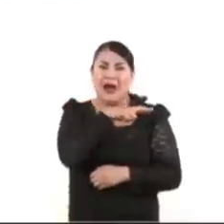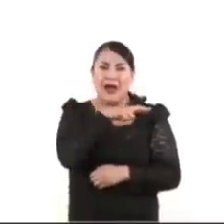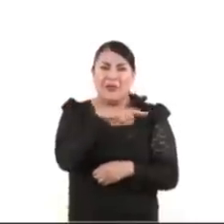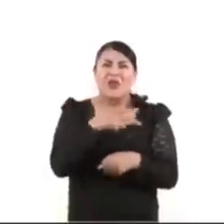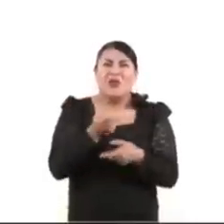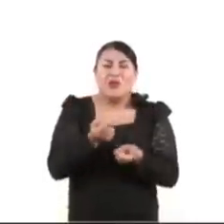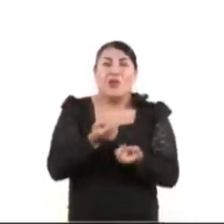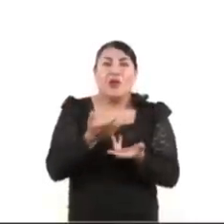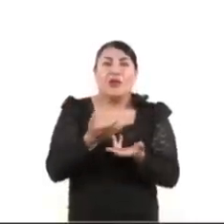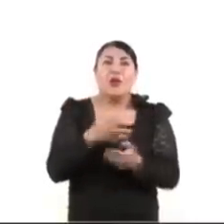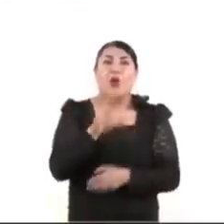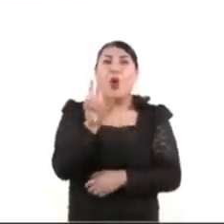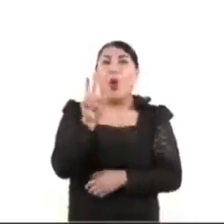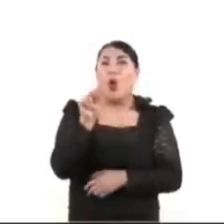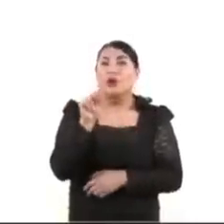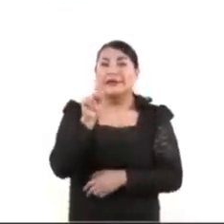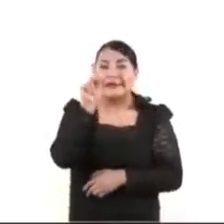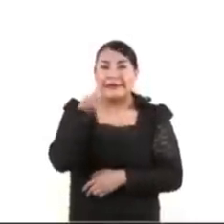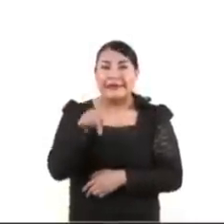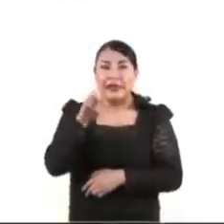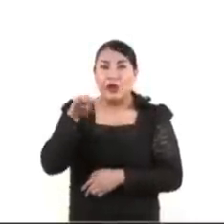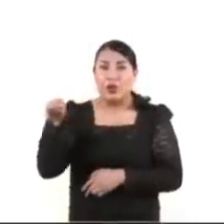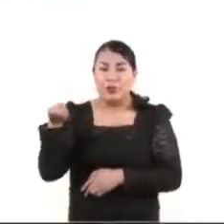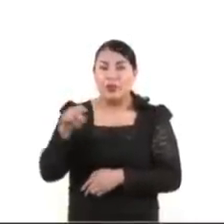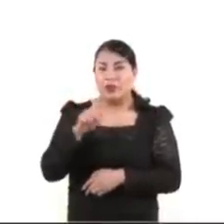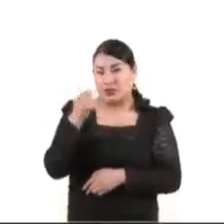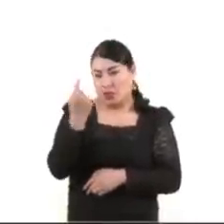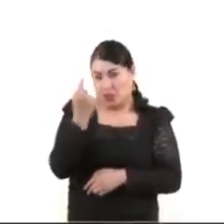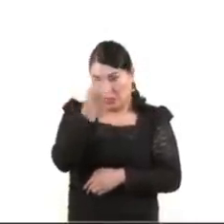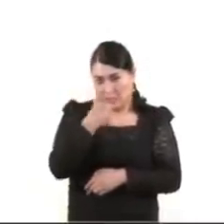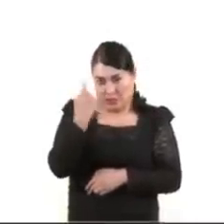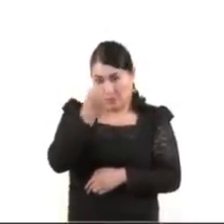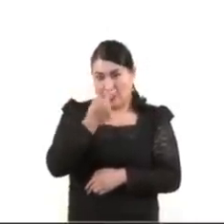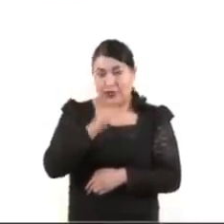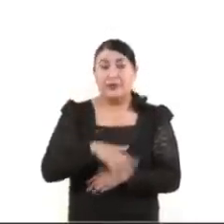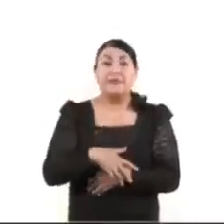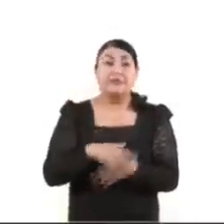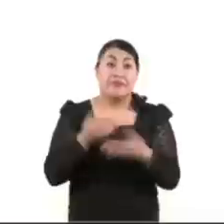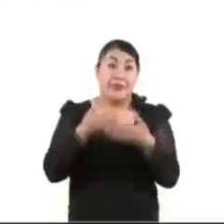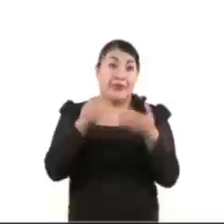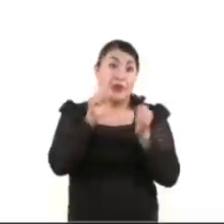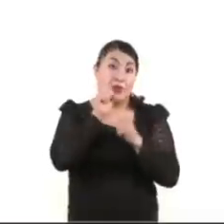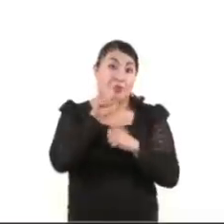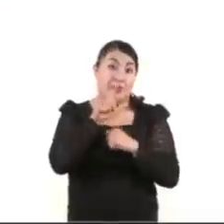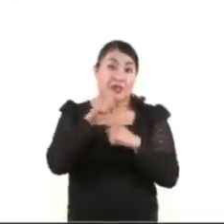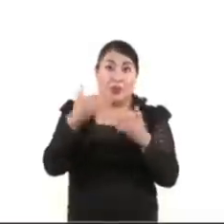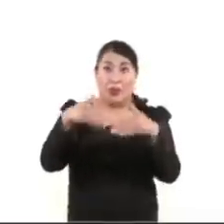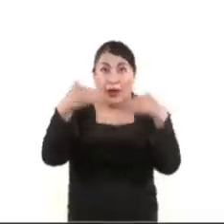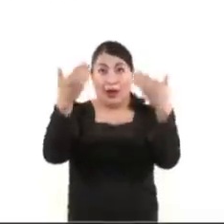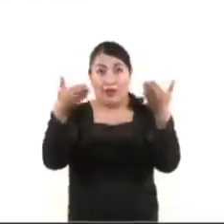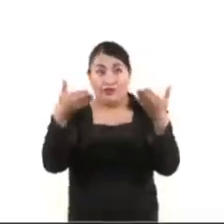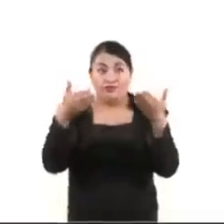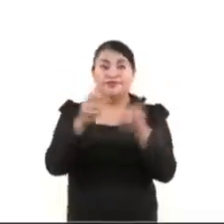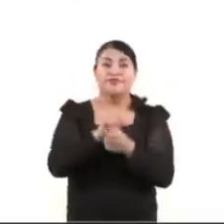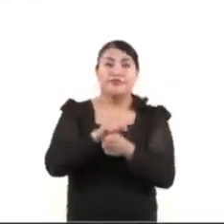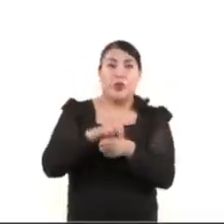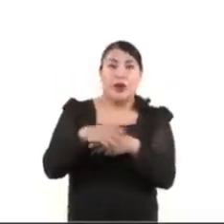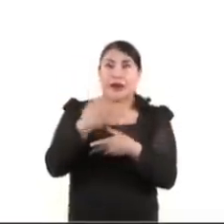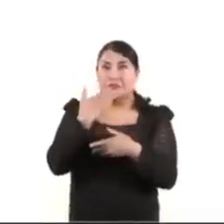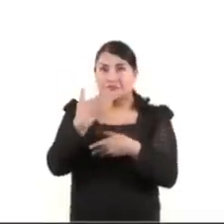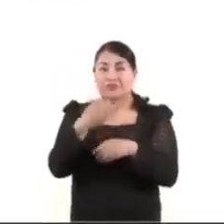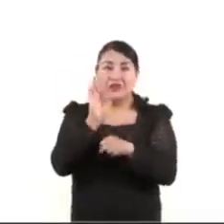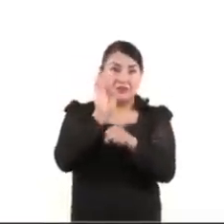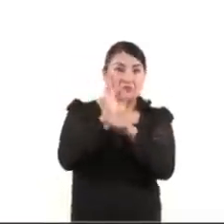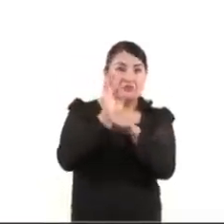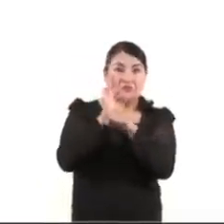será de 80 kilómetros por hora son totalmente amigables con el medio ambiente hacer unidades de